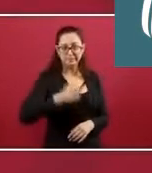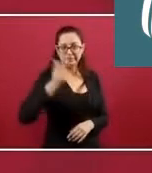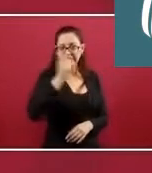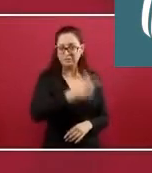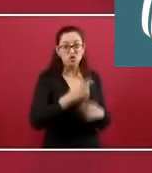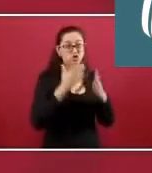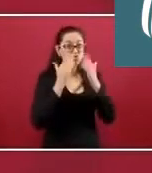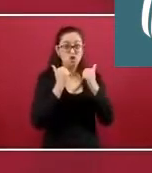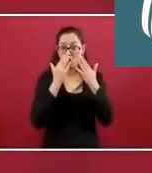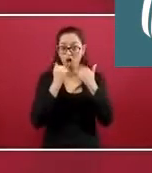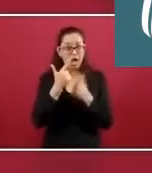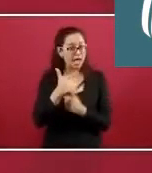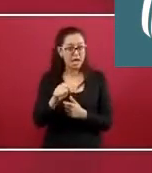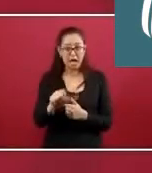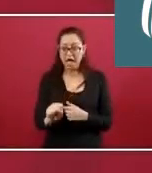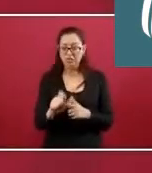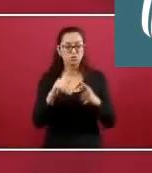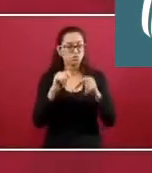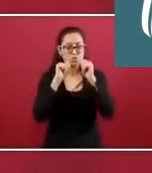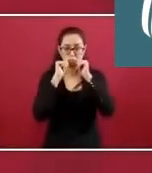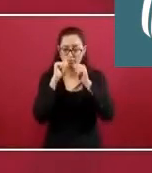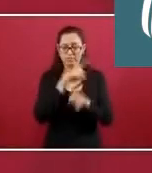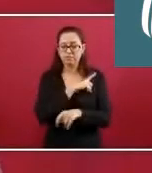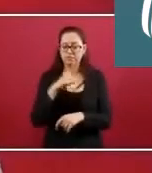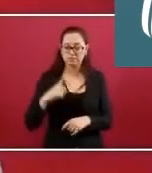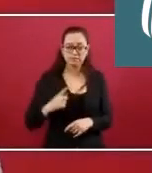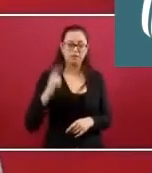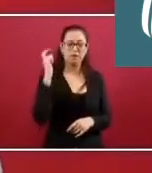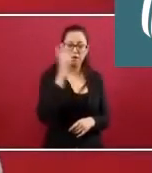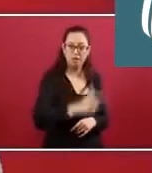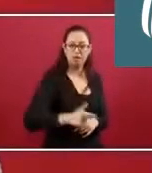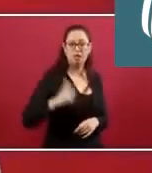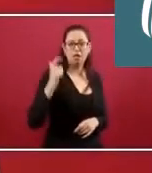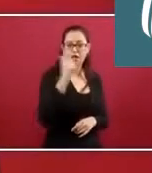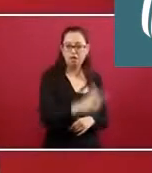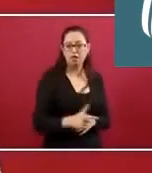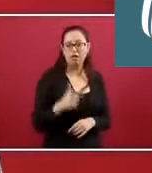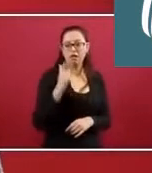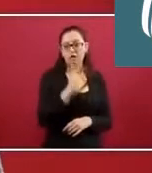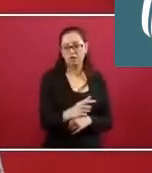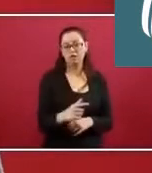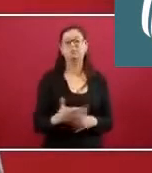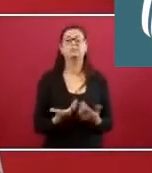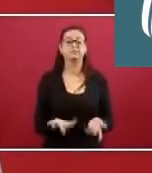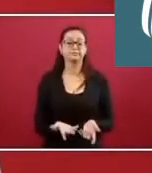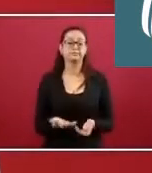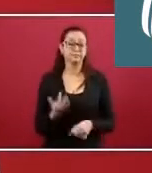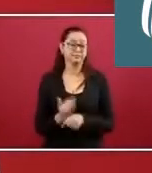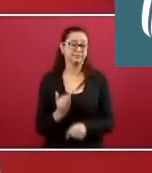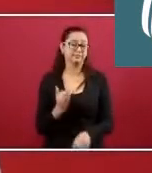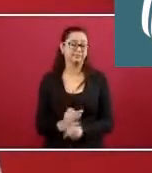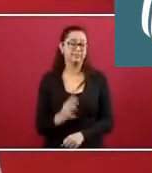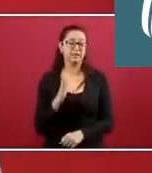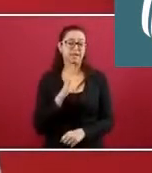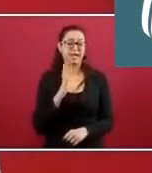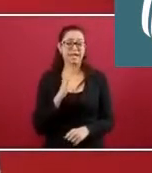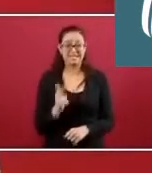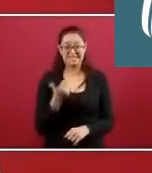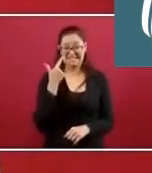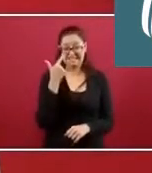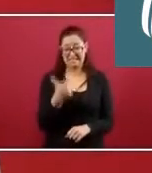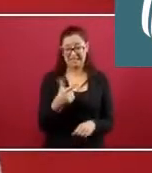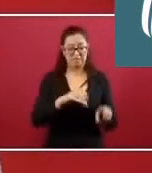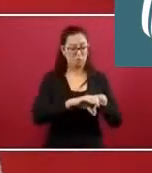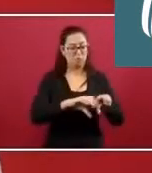las empresas privadas para revisar convenios con la comisión federal de electricidad firmas particulares abastecen